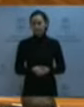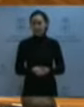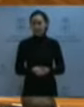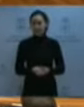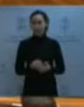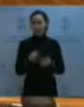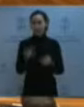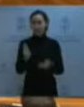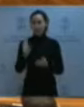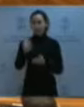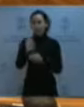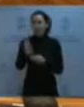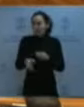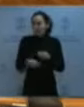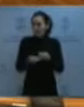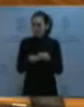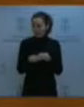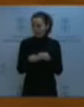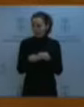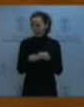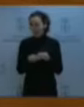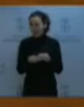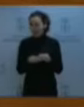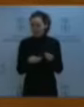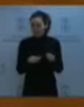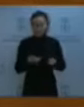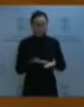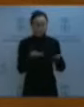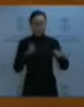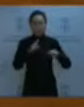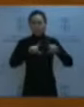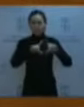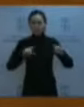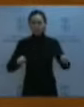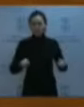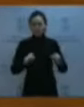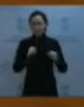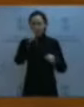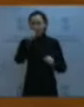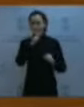Presentamos la enmienda de totalidad al presupuesto del Principado para el año 2018